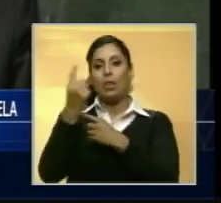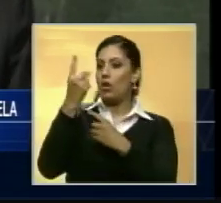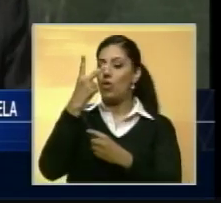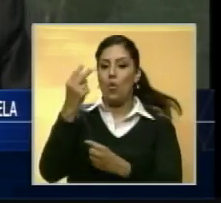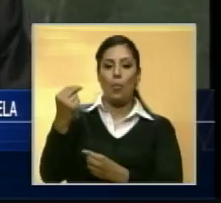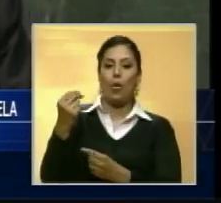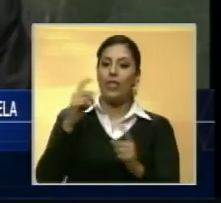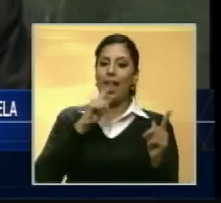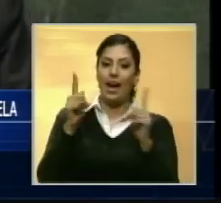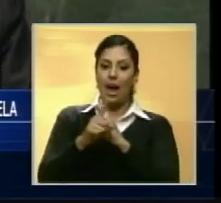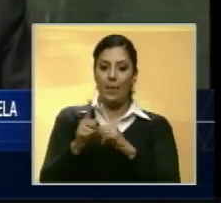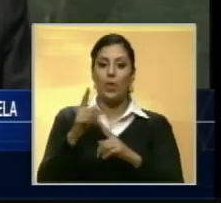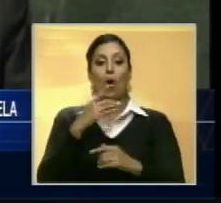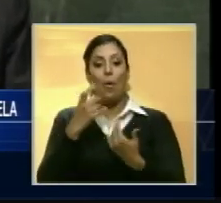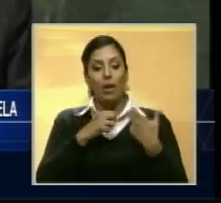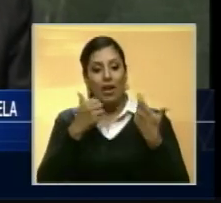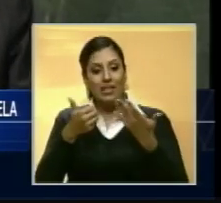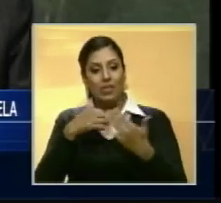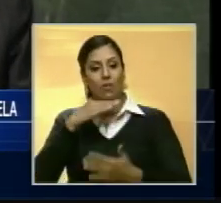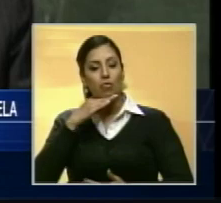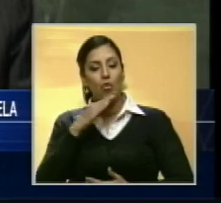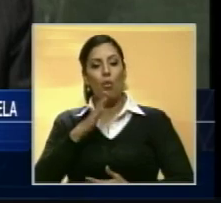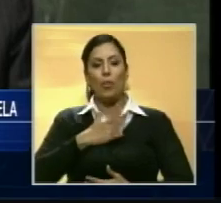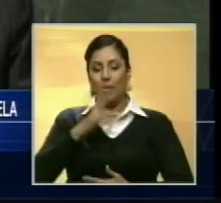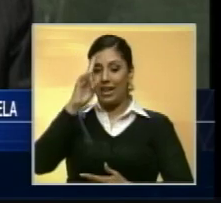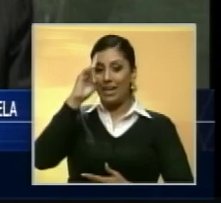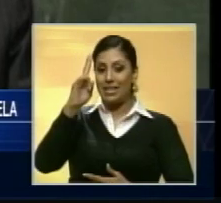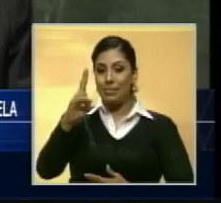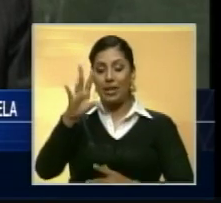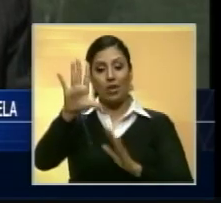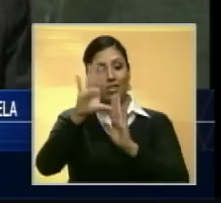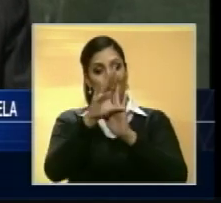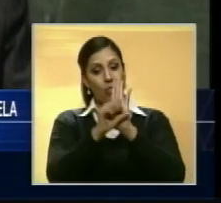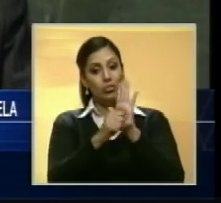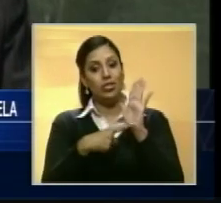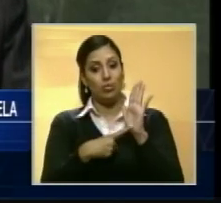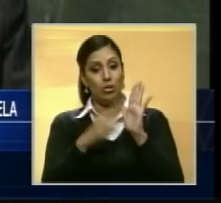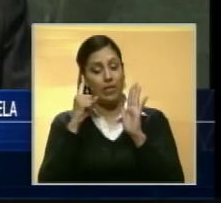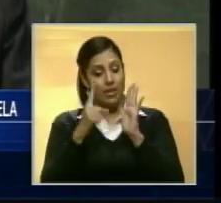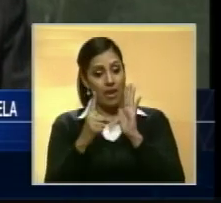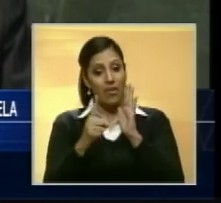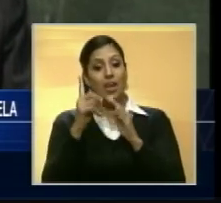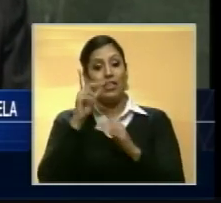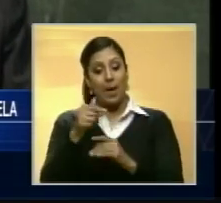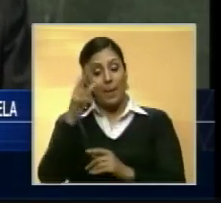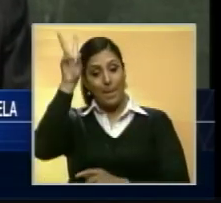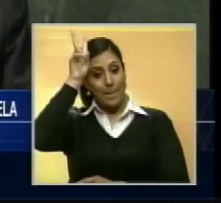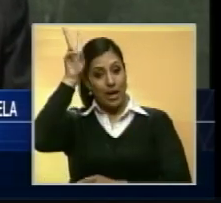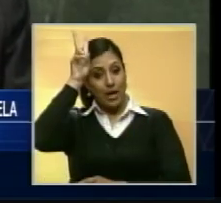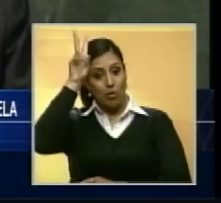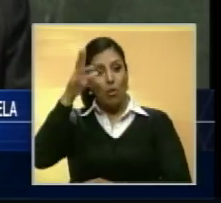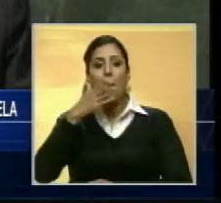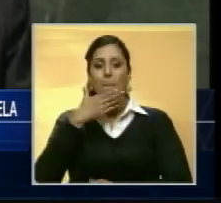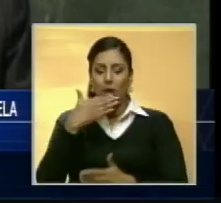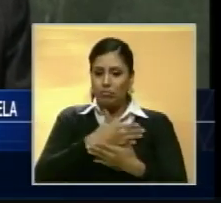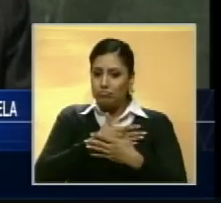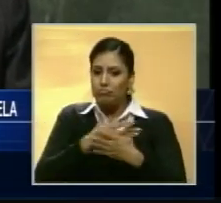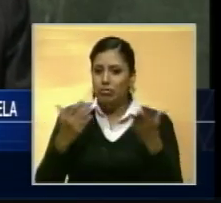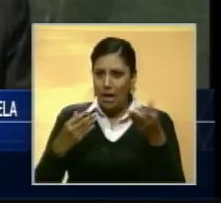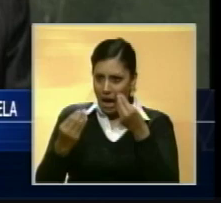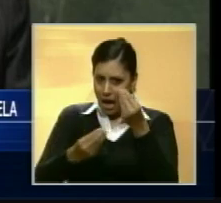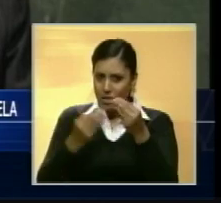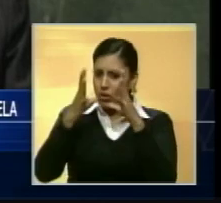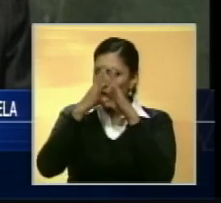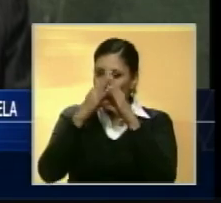ni restricciones, en un marco de pleno respeto a la Constitución. Añadió que Perú está en la mejor disposición para